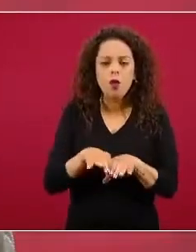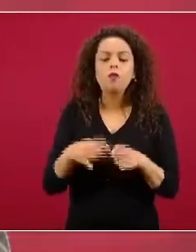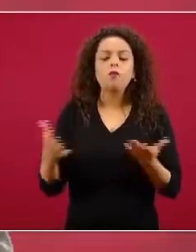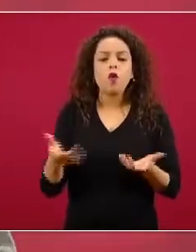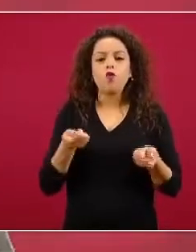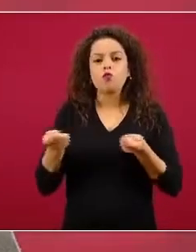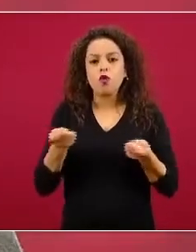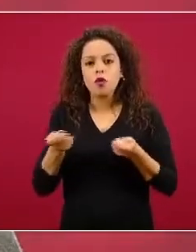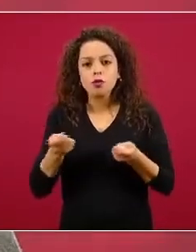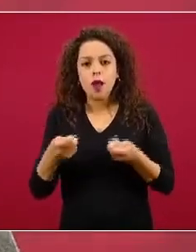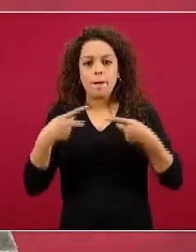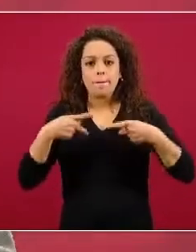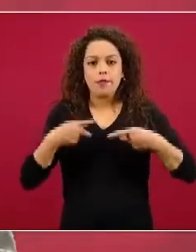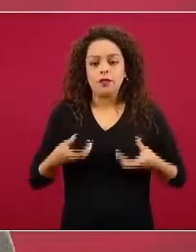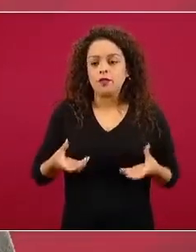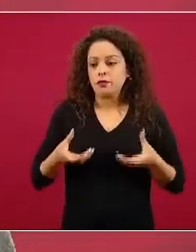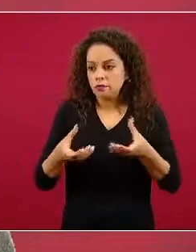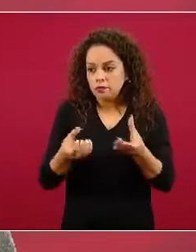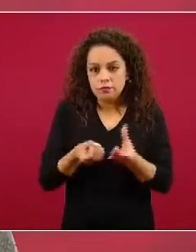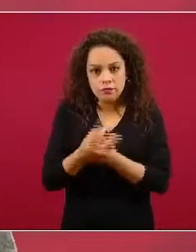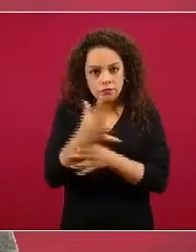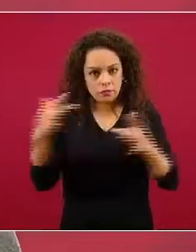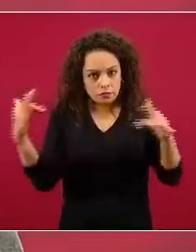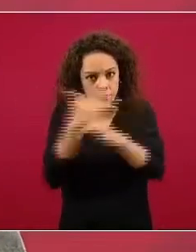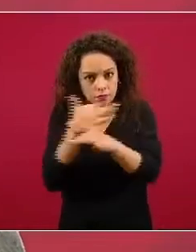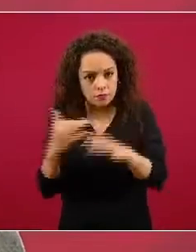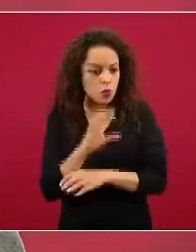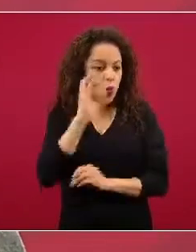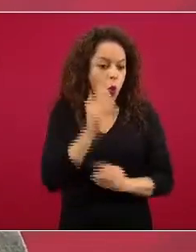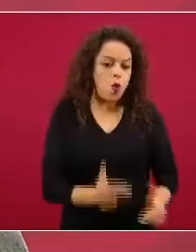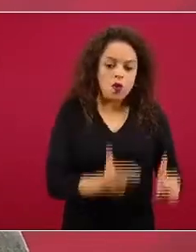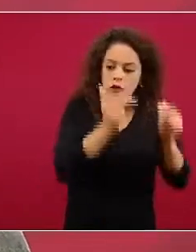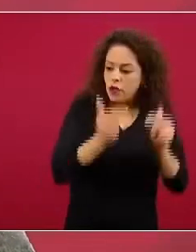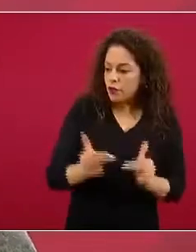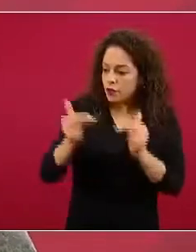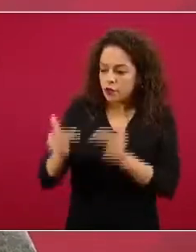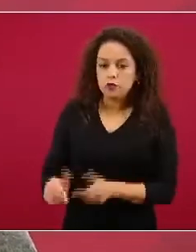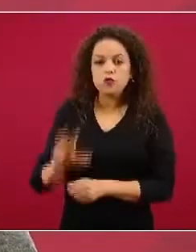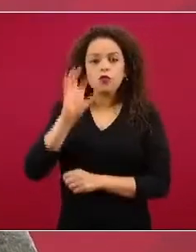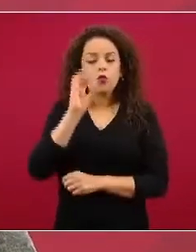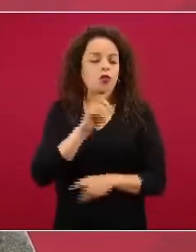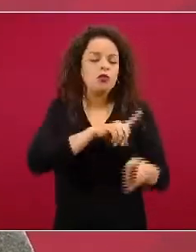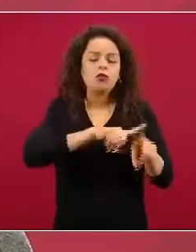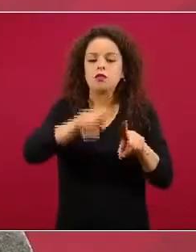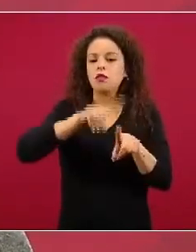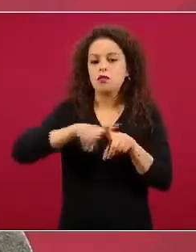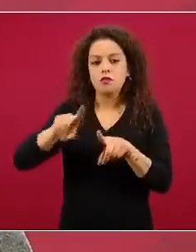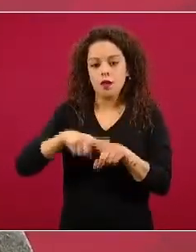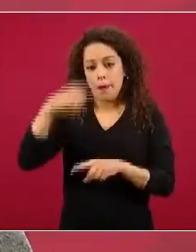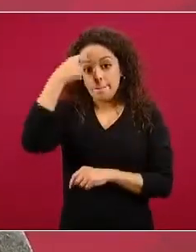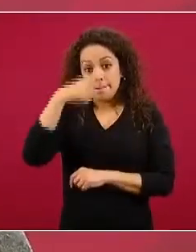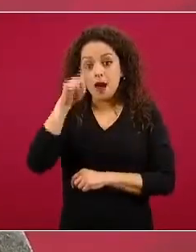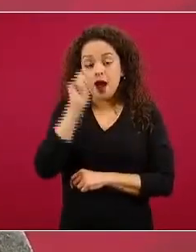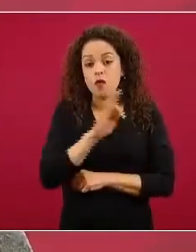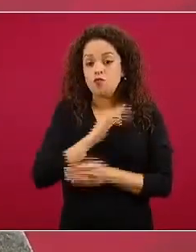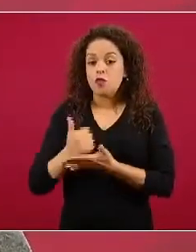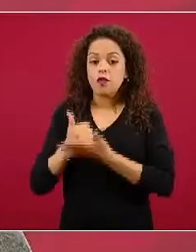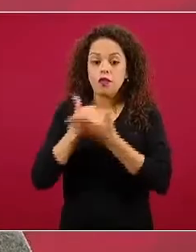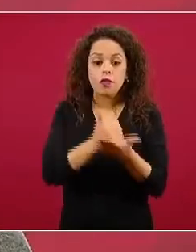que ayude a activar la economía o a conservarla y la inmovilidad social que ayude a reducir los